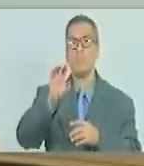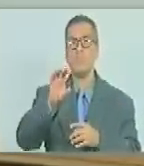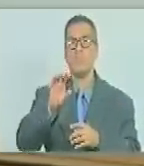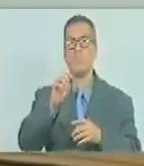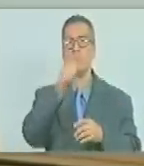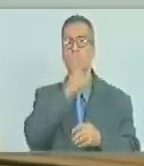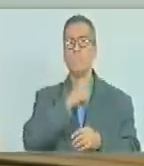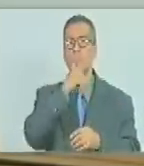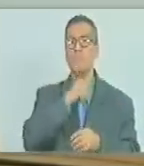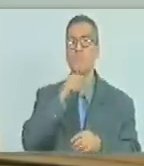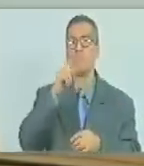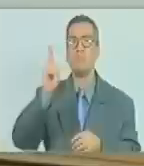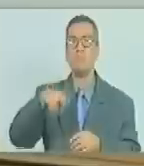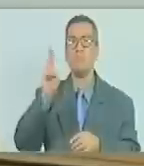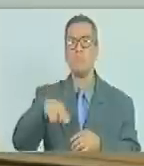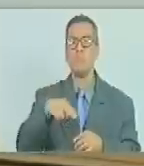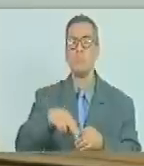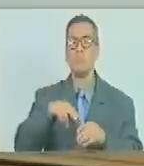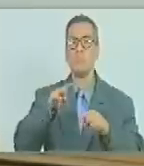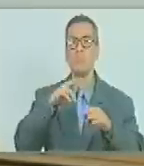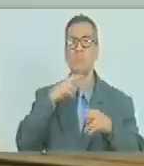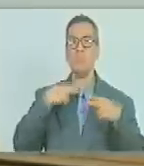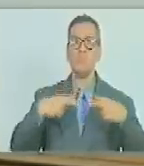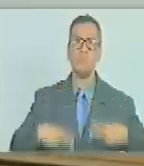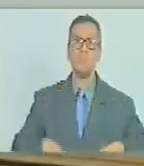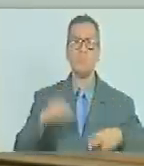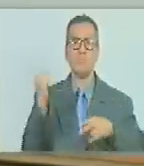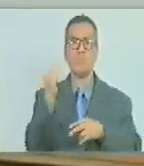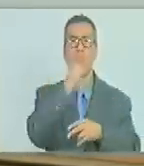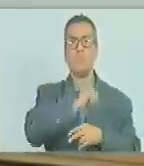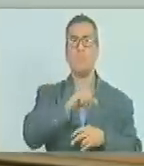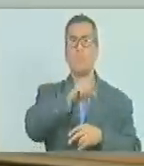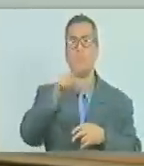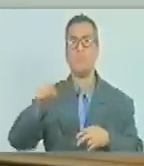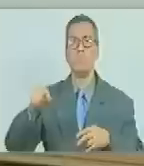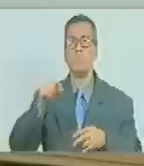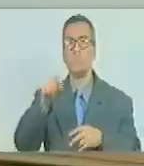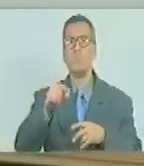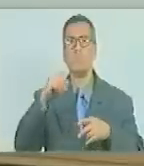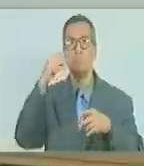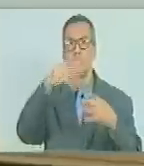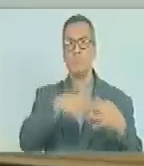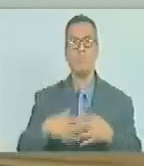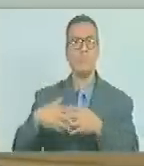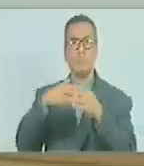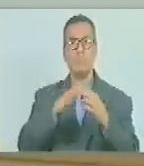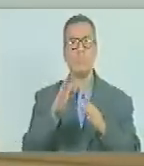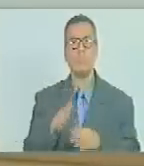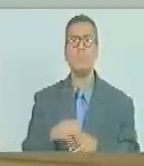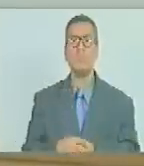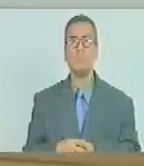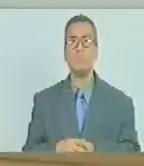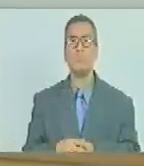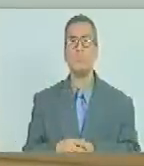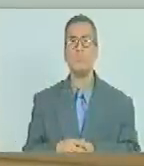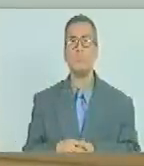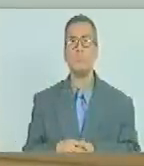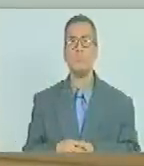pacífico que jamás en su vida ha agredido a un solo ciudadano norteamericano.